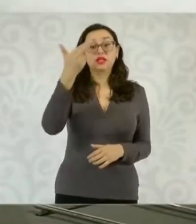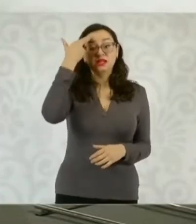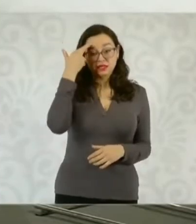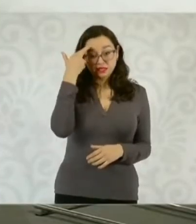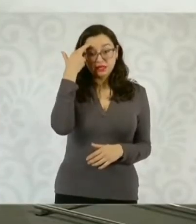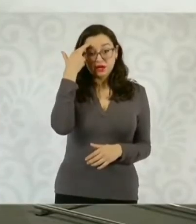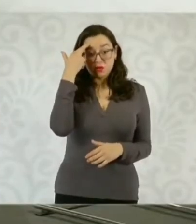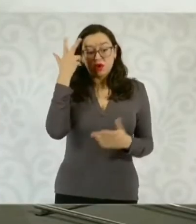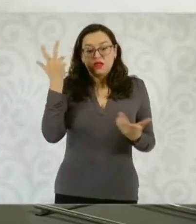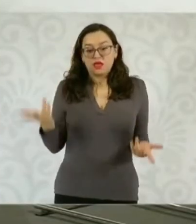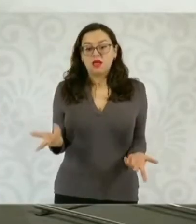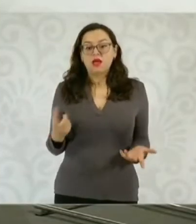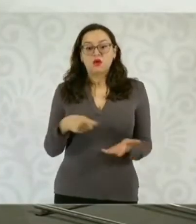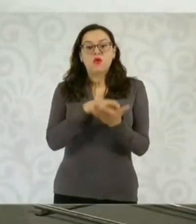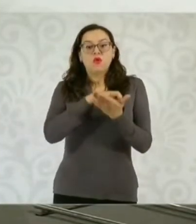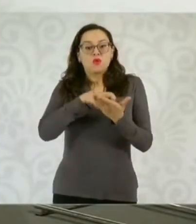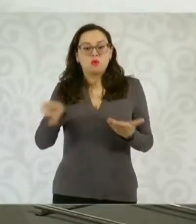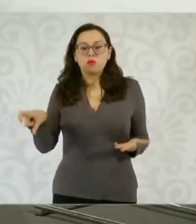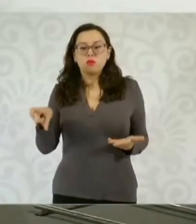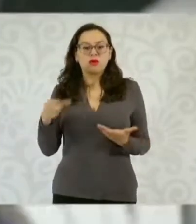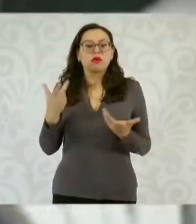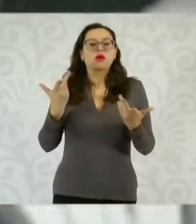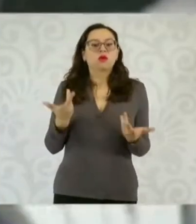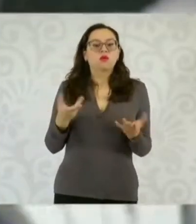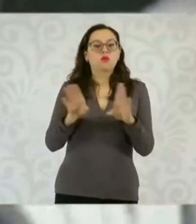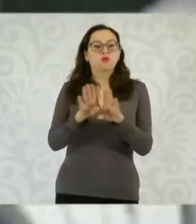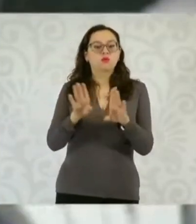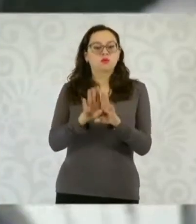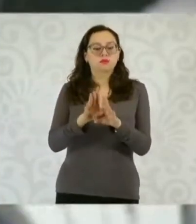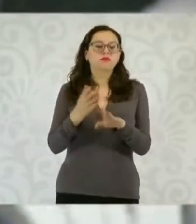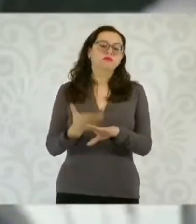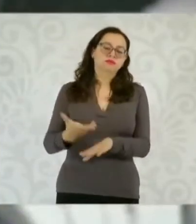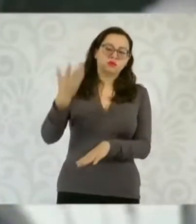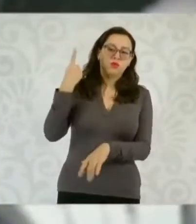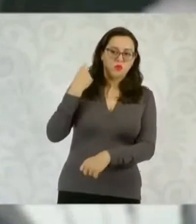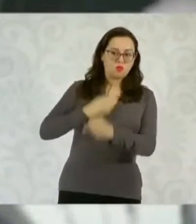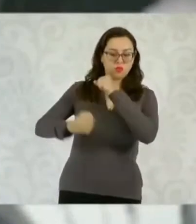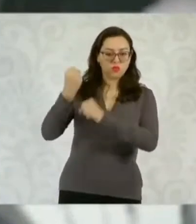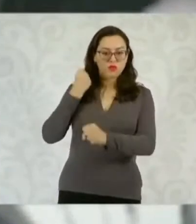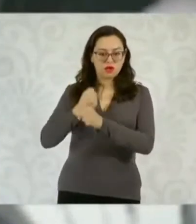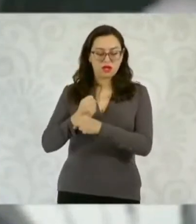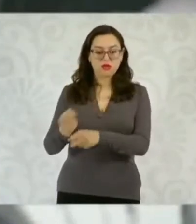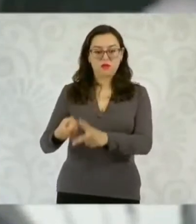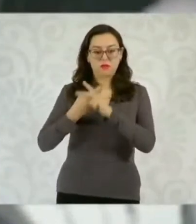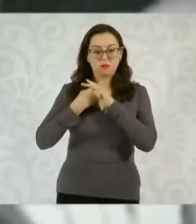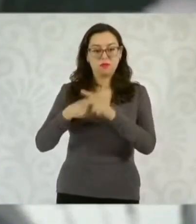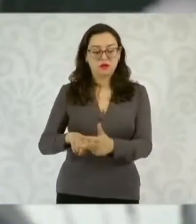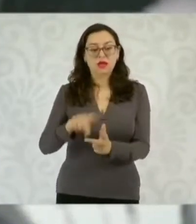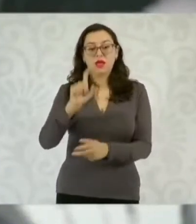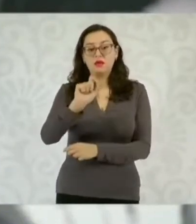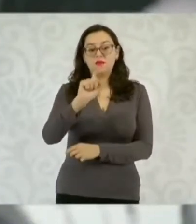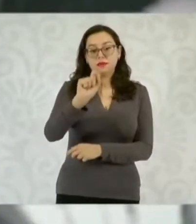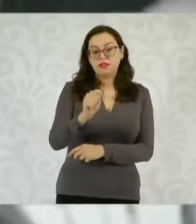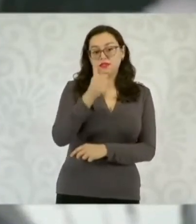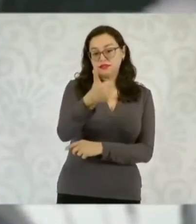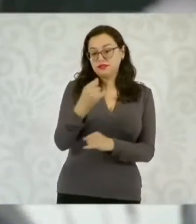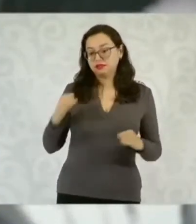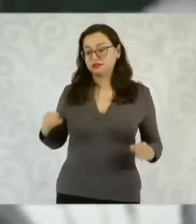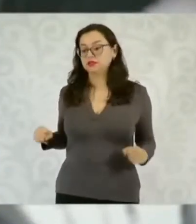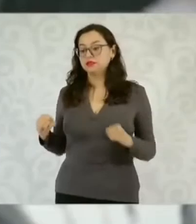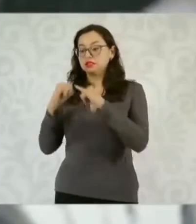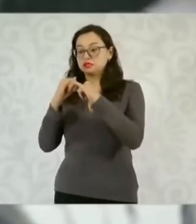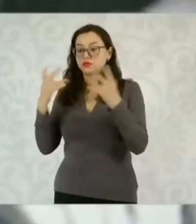un poco la memoria, esta compra de medicamentos que iniciamos desde el inicio de la administración incluye a 26 instituciones del Estado mexicano